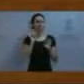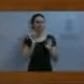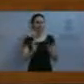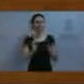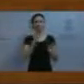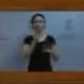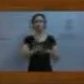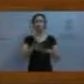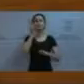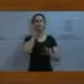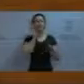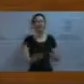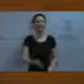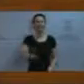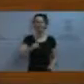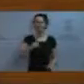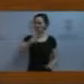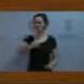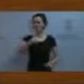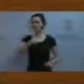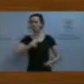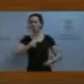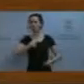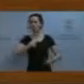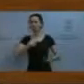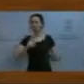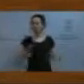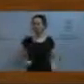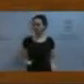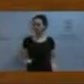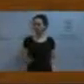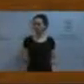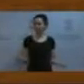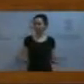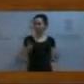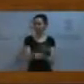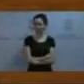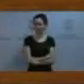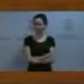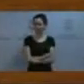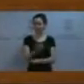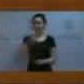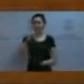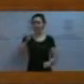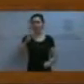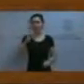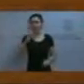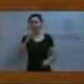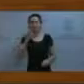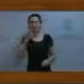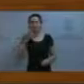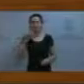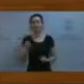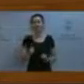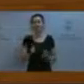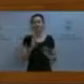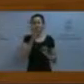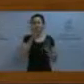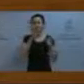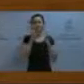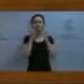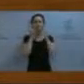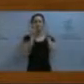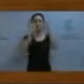rechaza dimitir porque fue ella quien reprobó a SOGEPSA. Yo creo que esto ya es una broma de mal gusto, ¿no? No me extraña que, insisto,